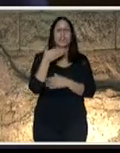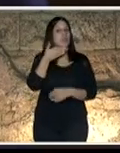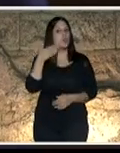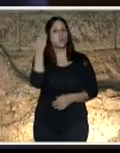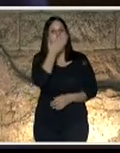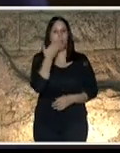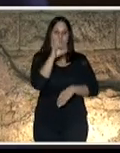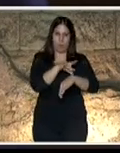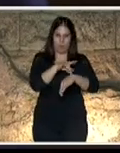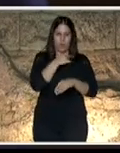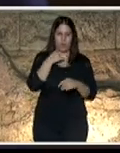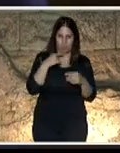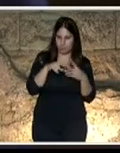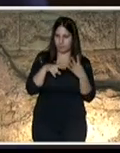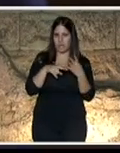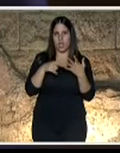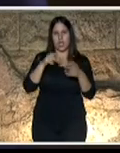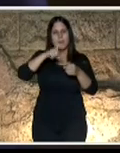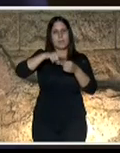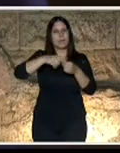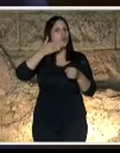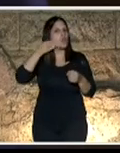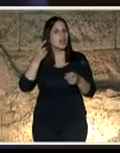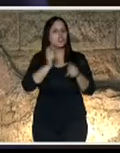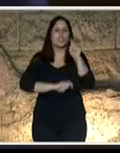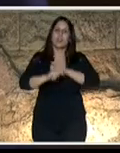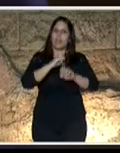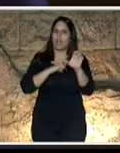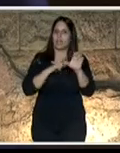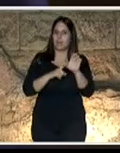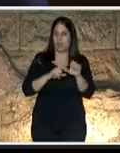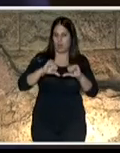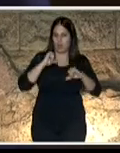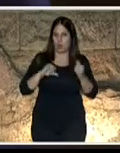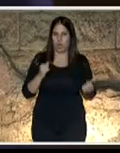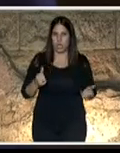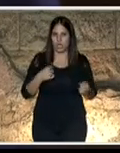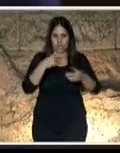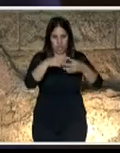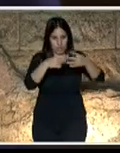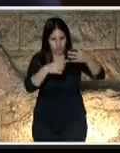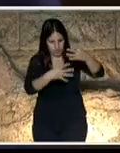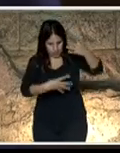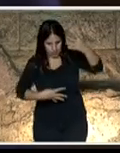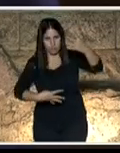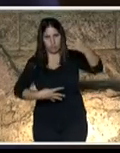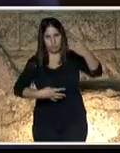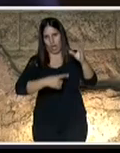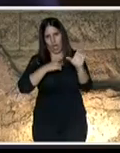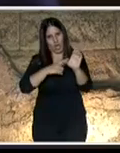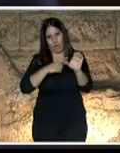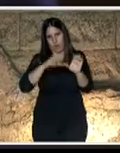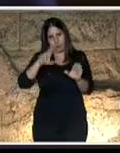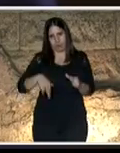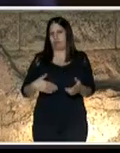Badajoz, miembro honorario de la Sociedad Extremeña de Cirugía. ¿Qué más voy a pedir para ser extremeño? ¿Quién me va a